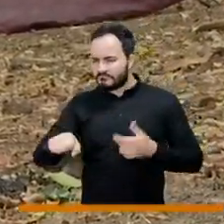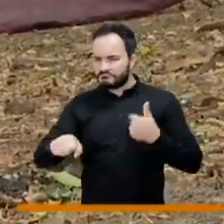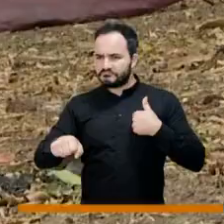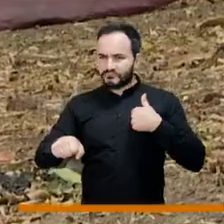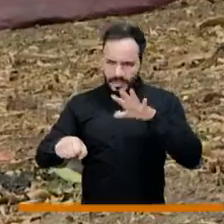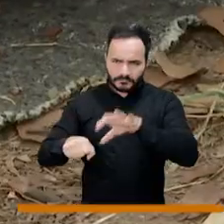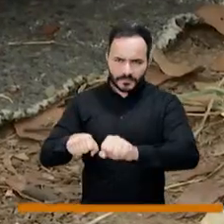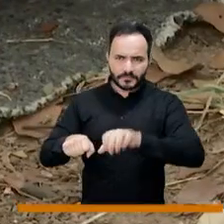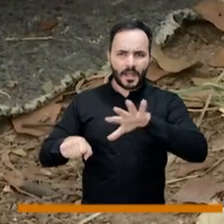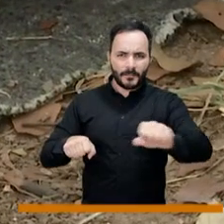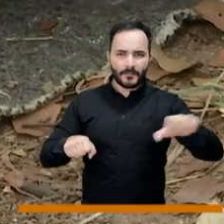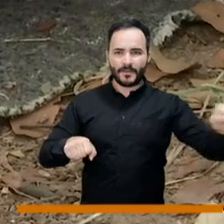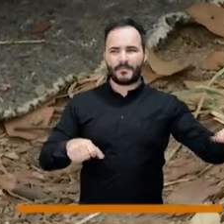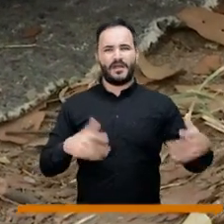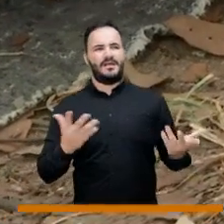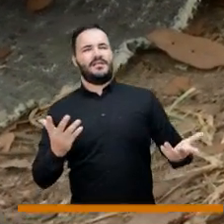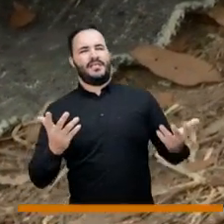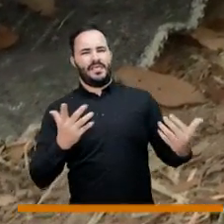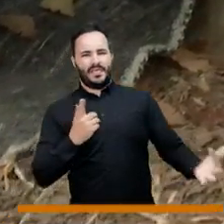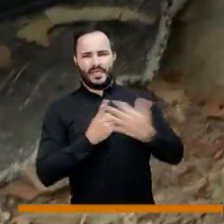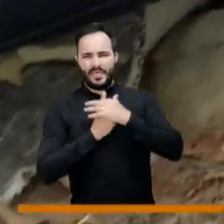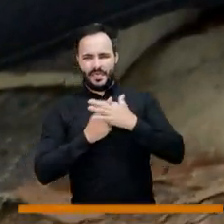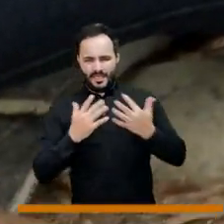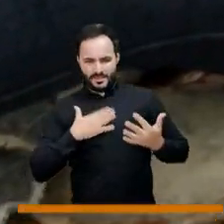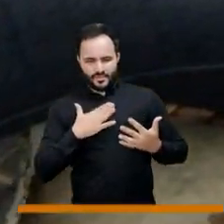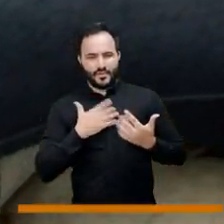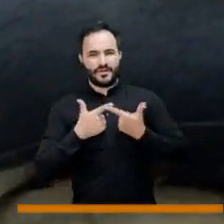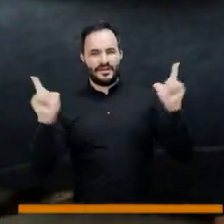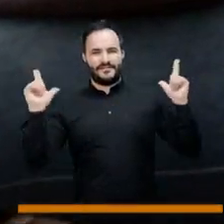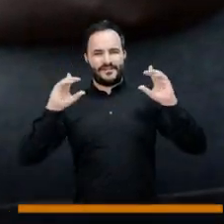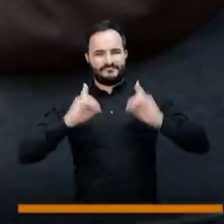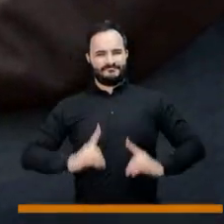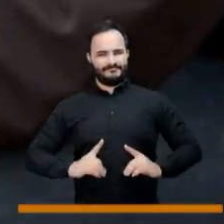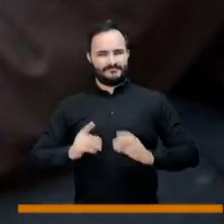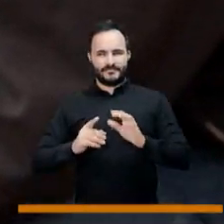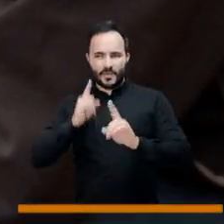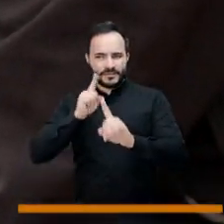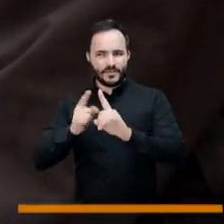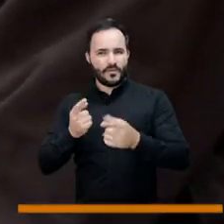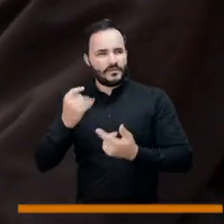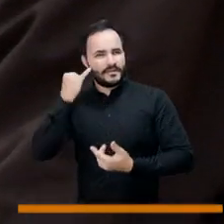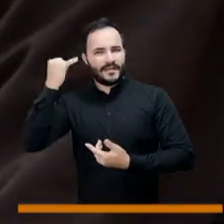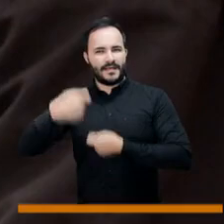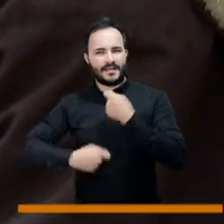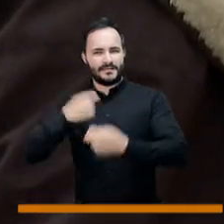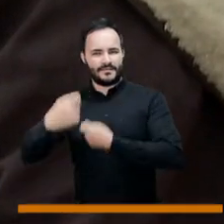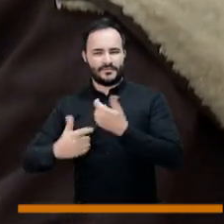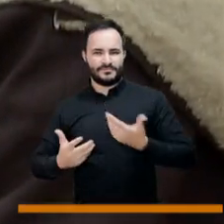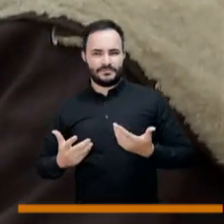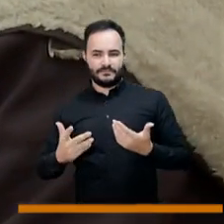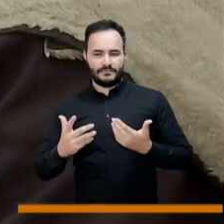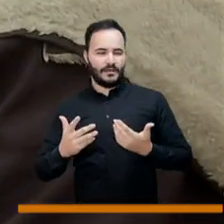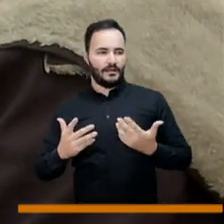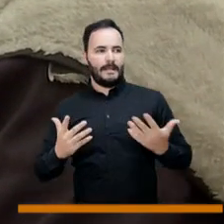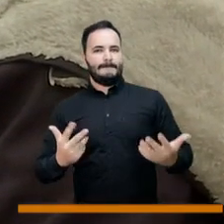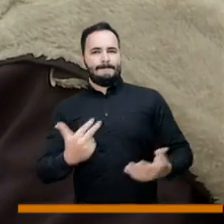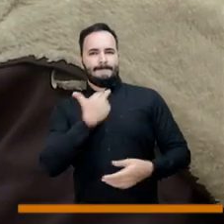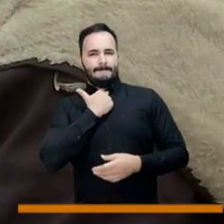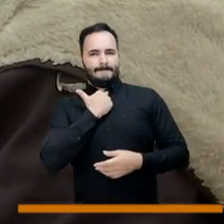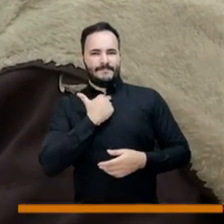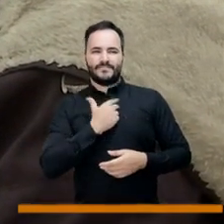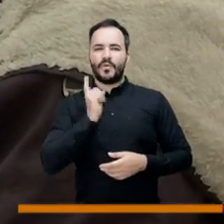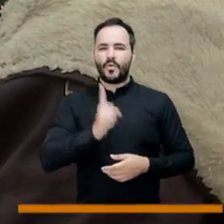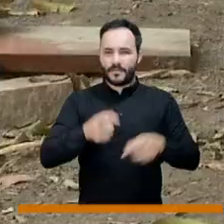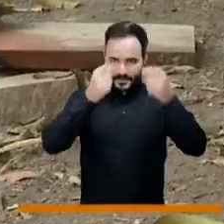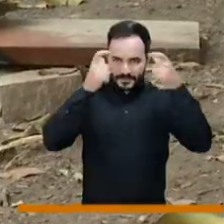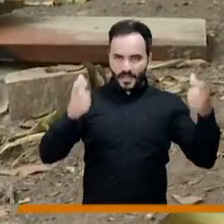empieza a limitar el libre desarrollo que tenemos cada uno nosotros como seres humanos y la libertad económica, porque el Estado empieza a dictar qué se